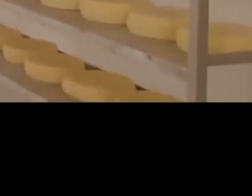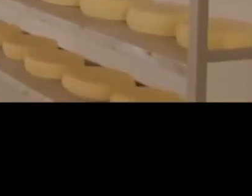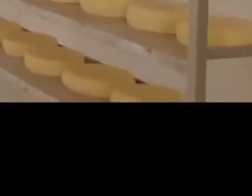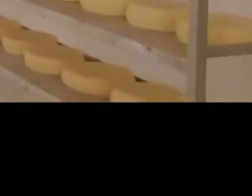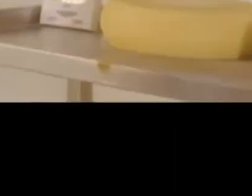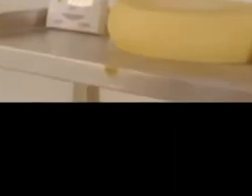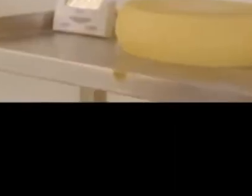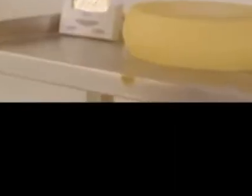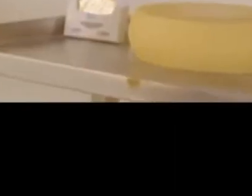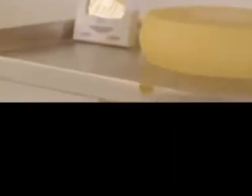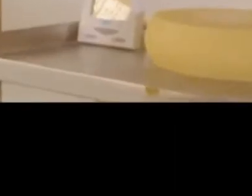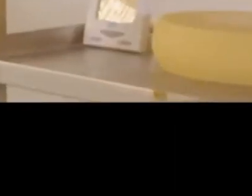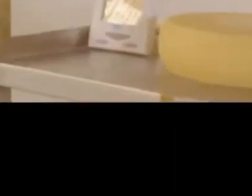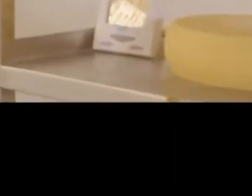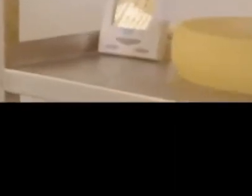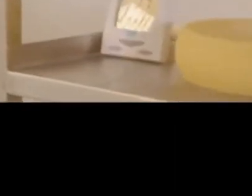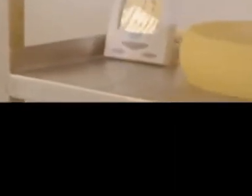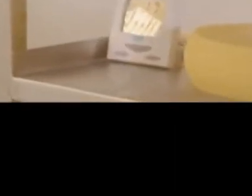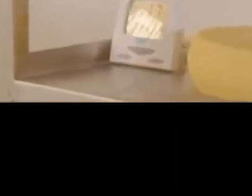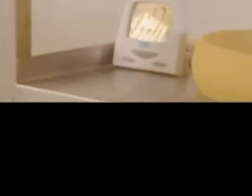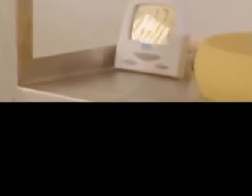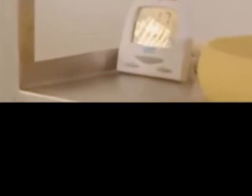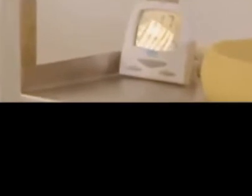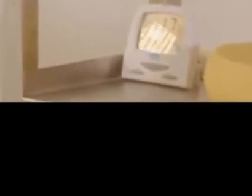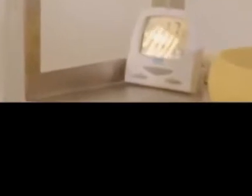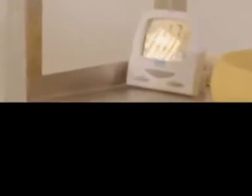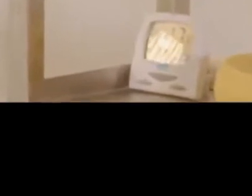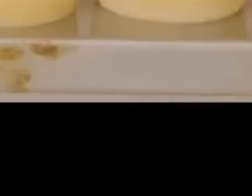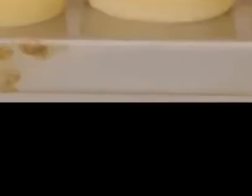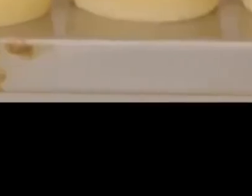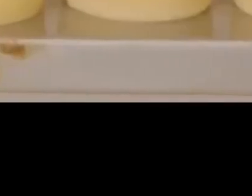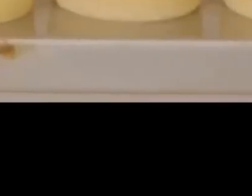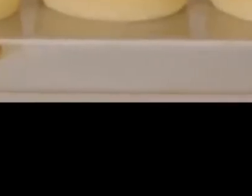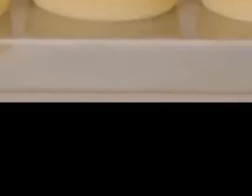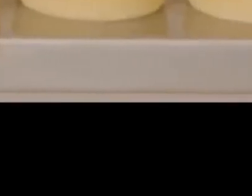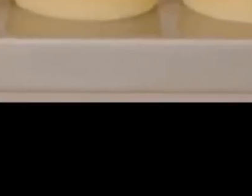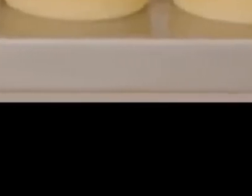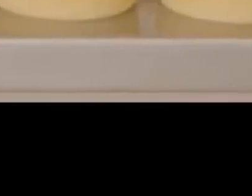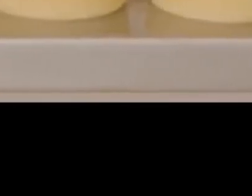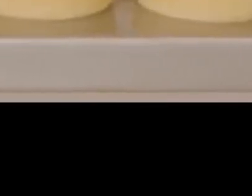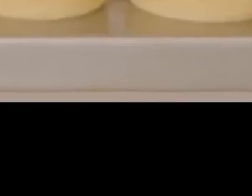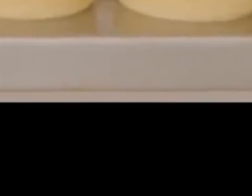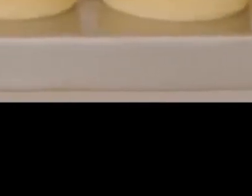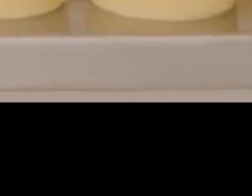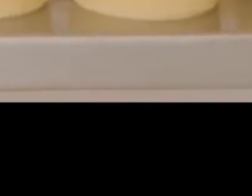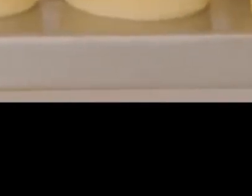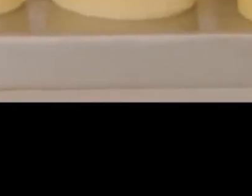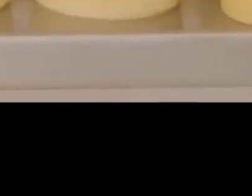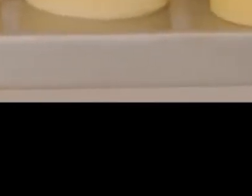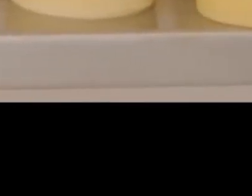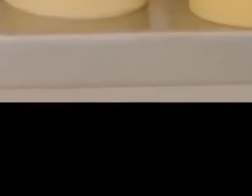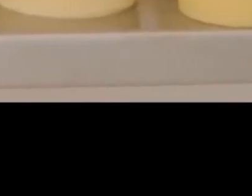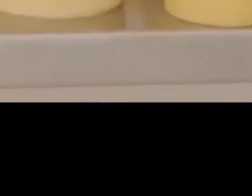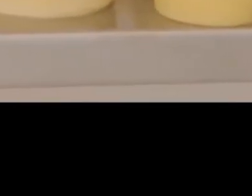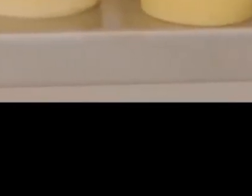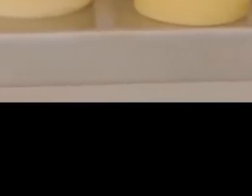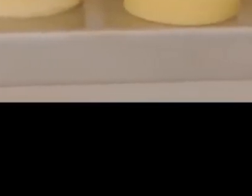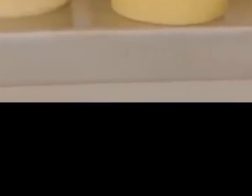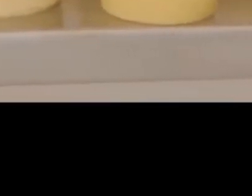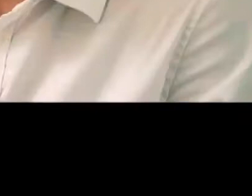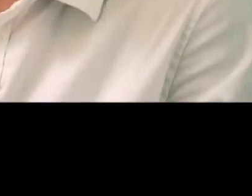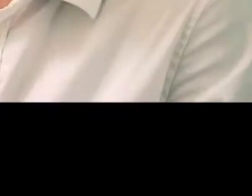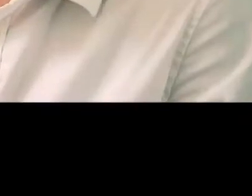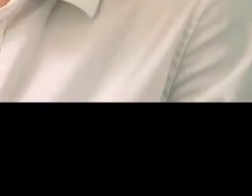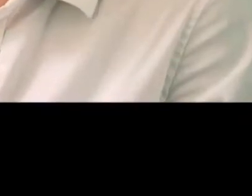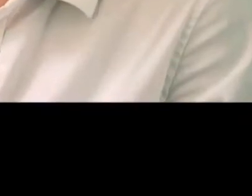en la garnacha, que son excelentes, son quesos que son las mejores técnicas suizas o francesas producidos en una pequeña montaña en